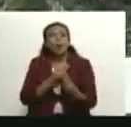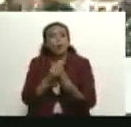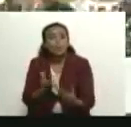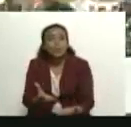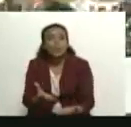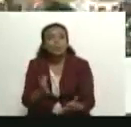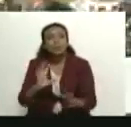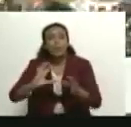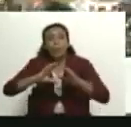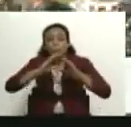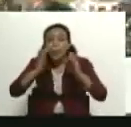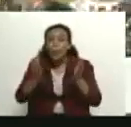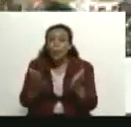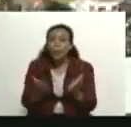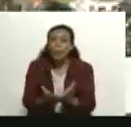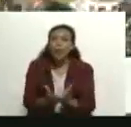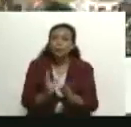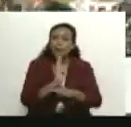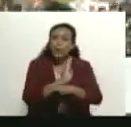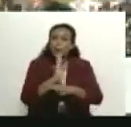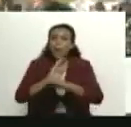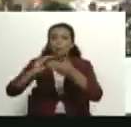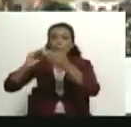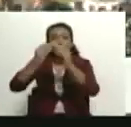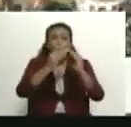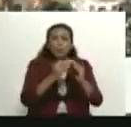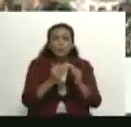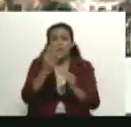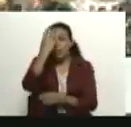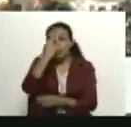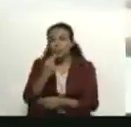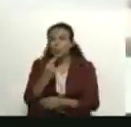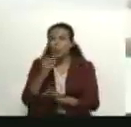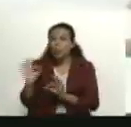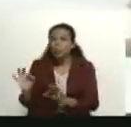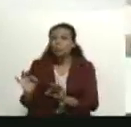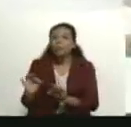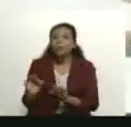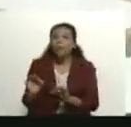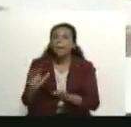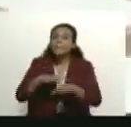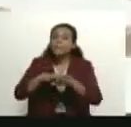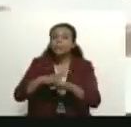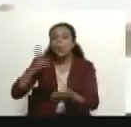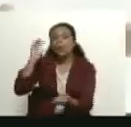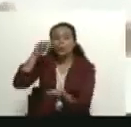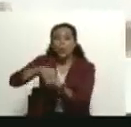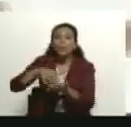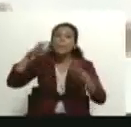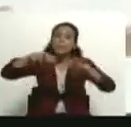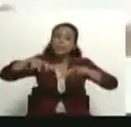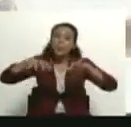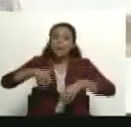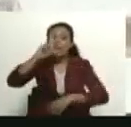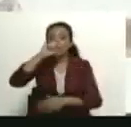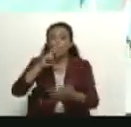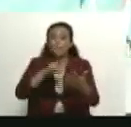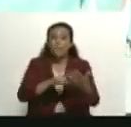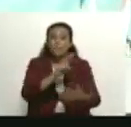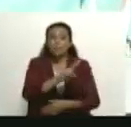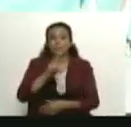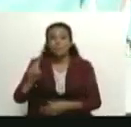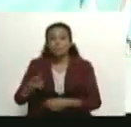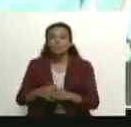la reconstrucción espiritual de las comunidades de Las Tejerías y El Castaño afectadas por las lluvias en el año